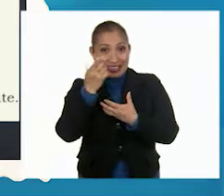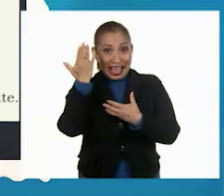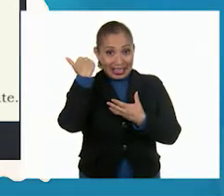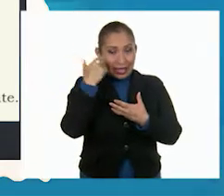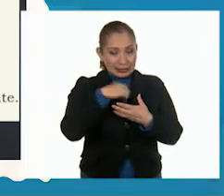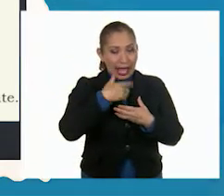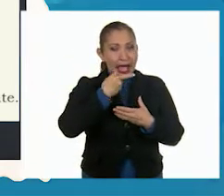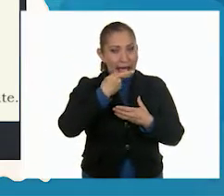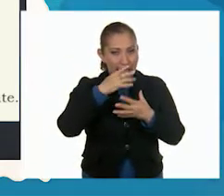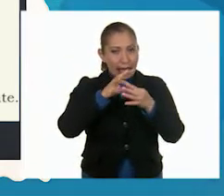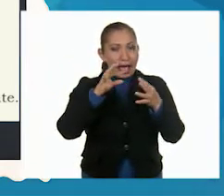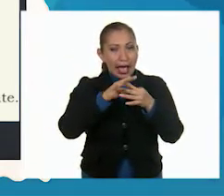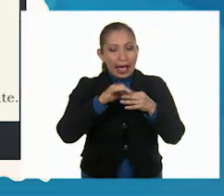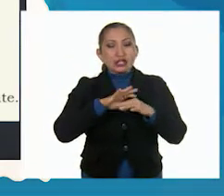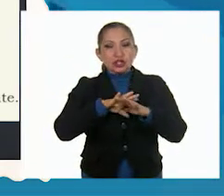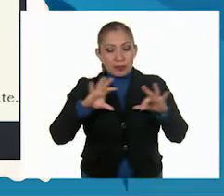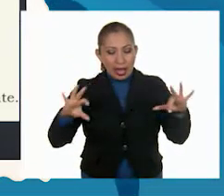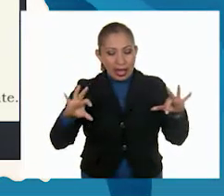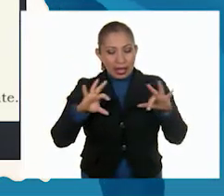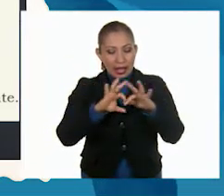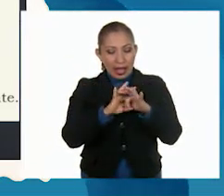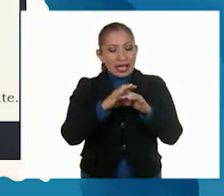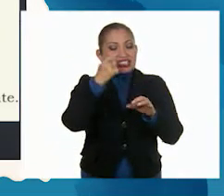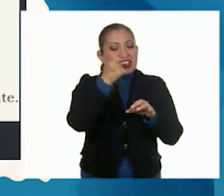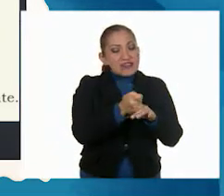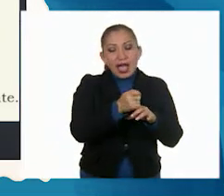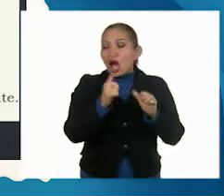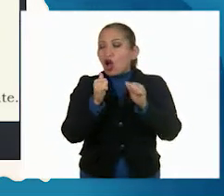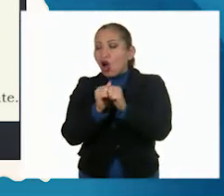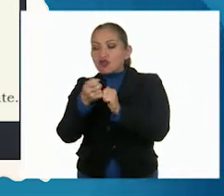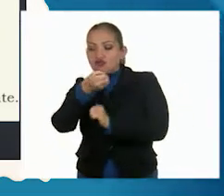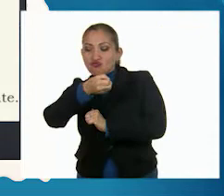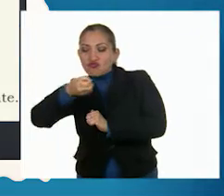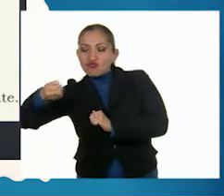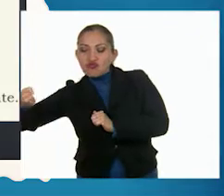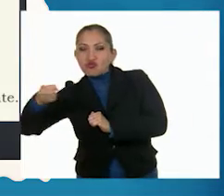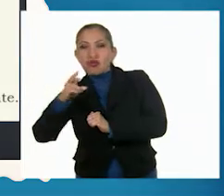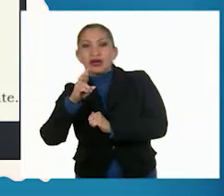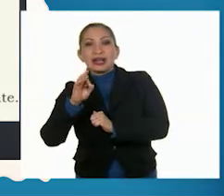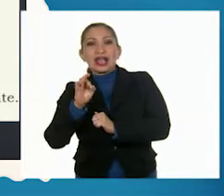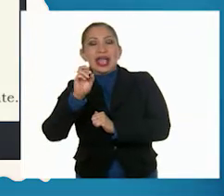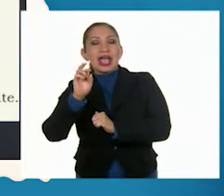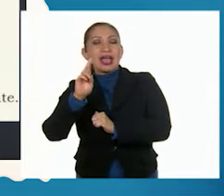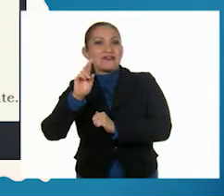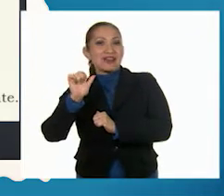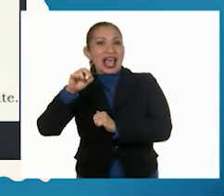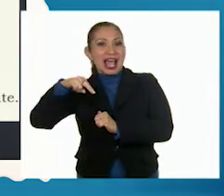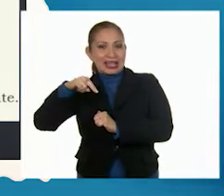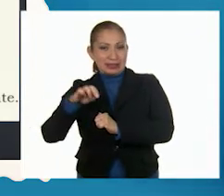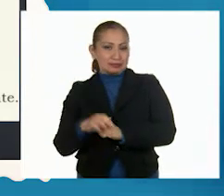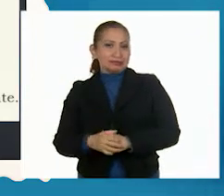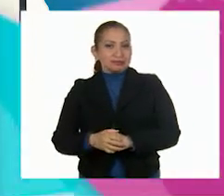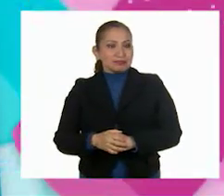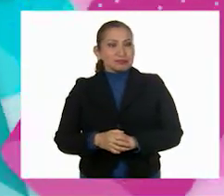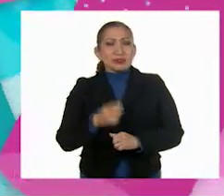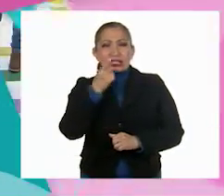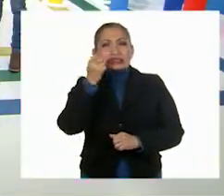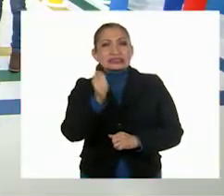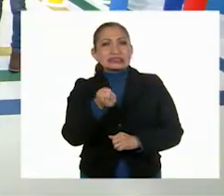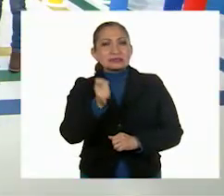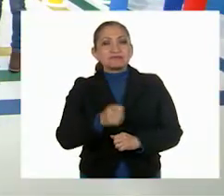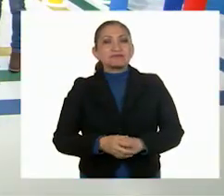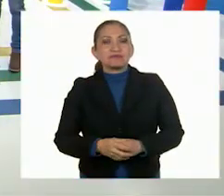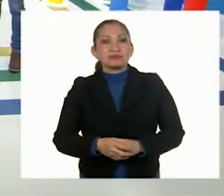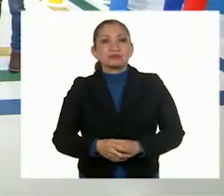Sí, ¿verdad? Sí, sí, cuando habíamos, relacionamos los cuando significados. Cuando relacionamos, exactamente. Entonces, ¿qué nos quería decir este refrán?